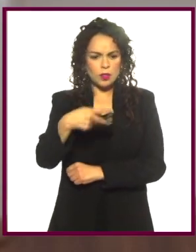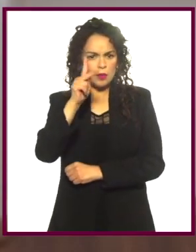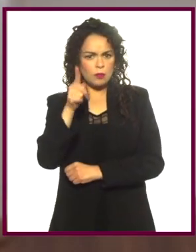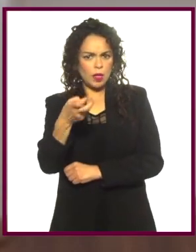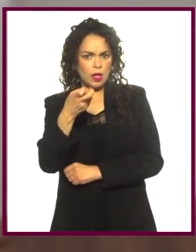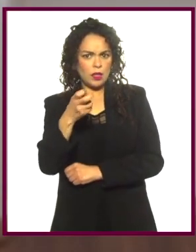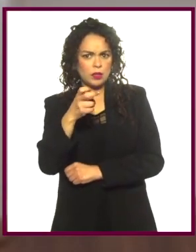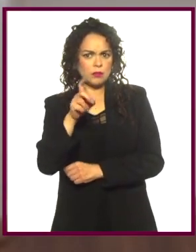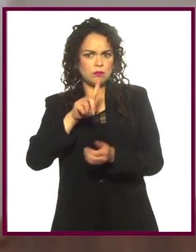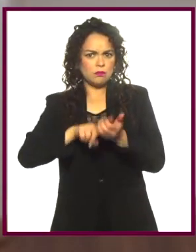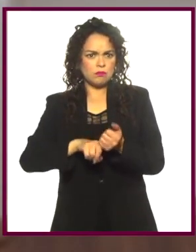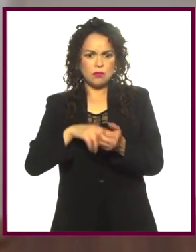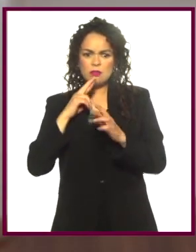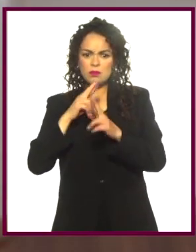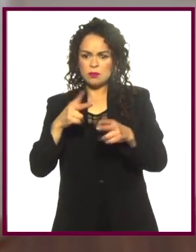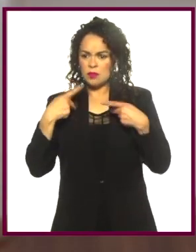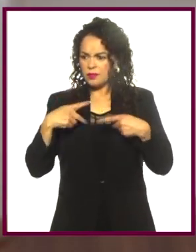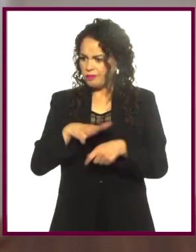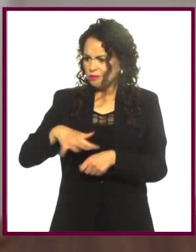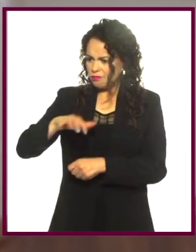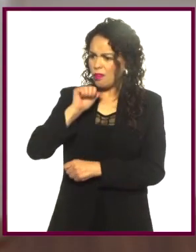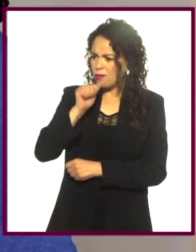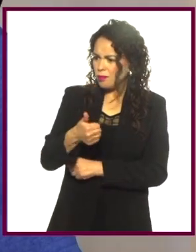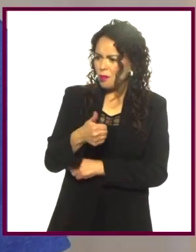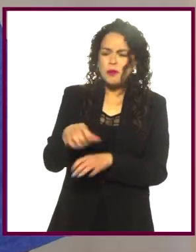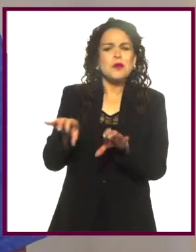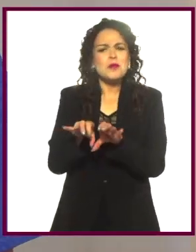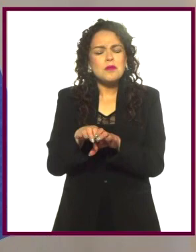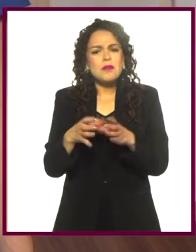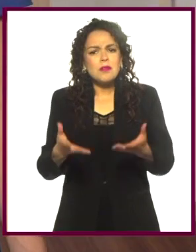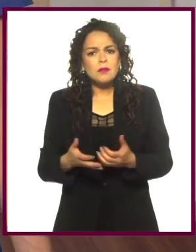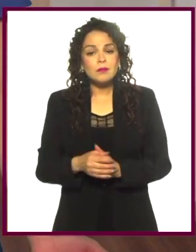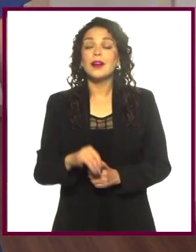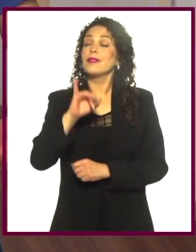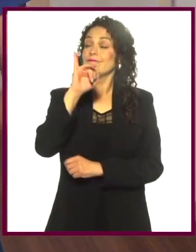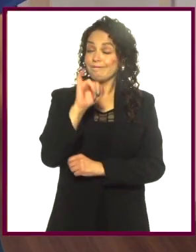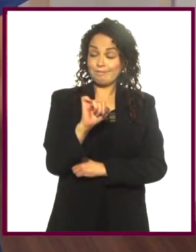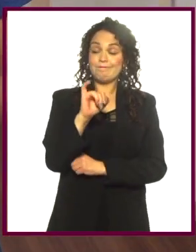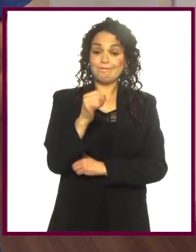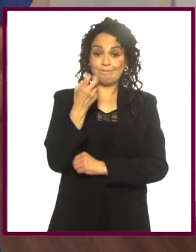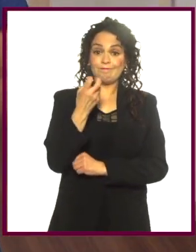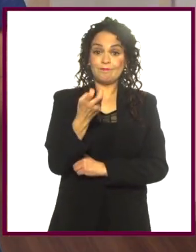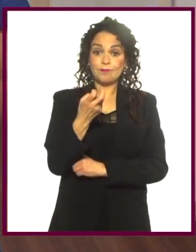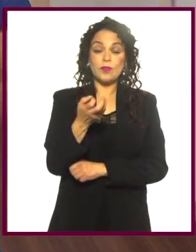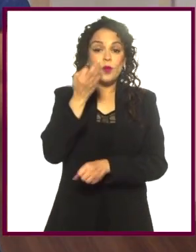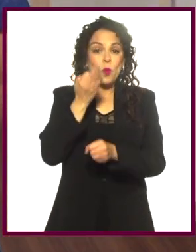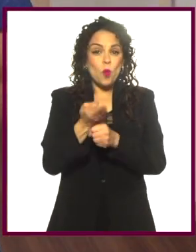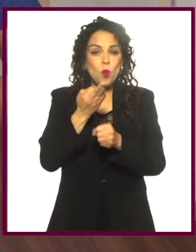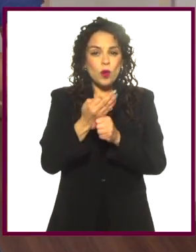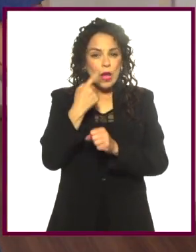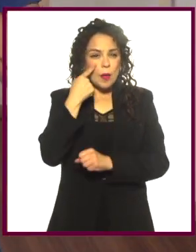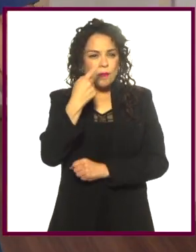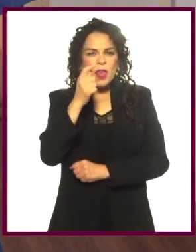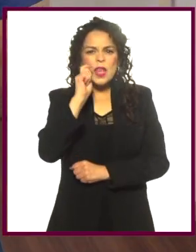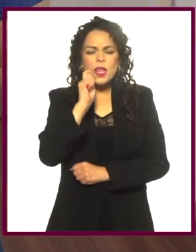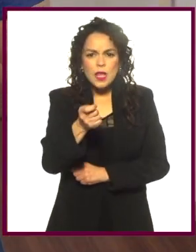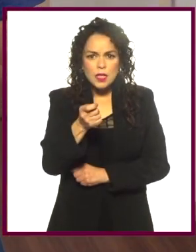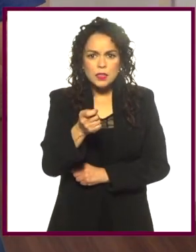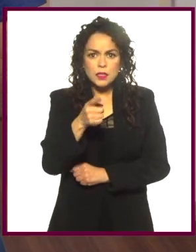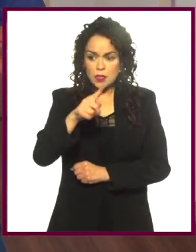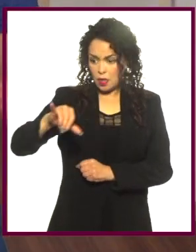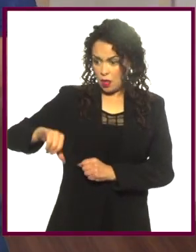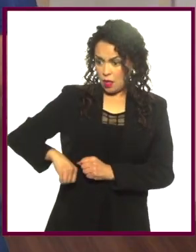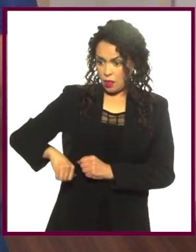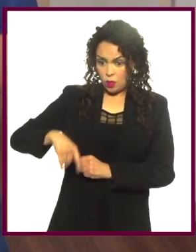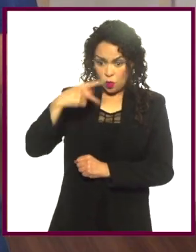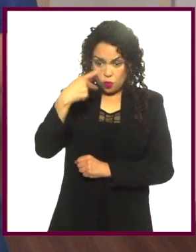cuenta la respuesta de la audiencia. Entonces, En efecto, y justo lo que podemos observar aquí, no le interesó